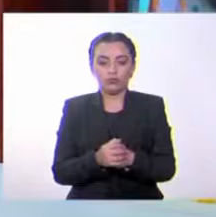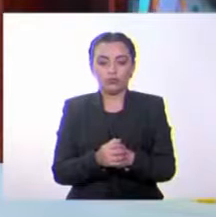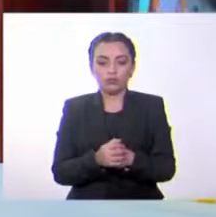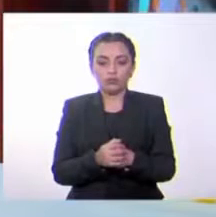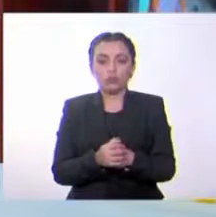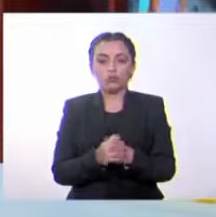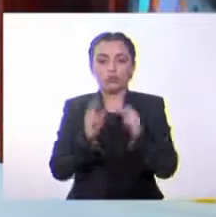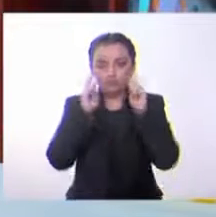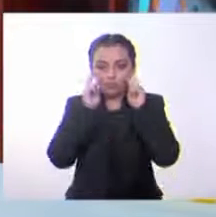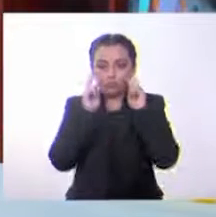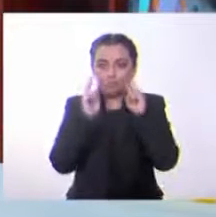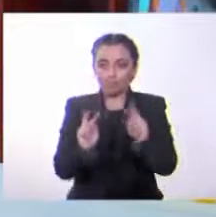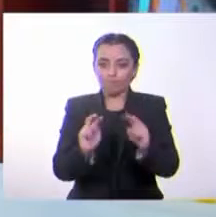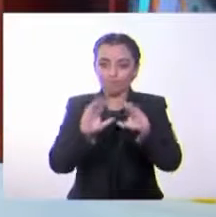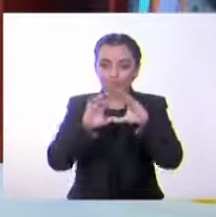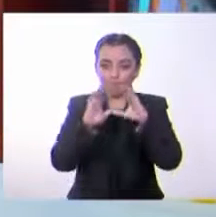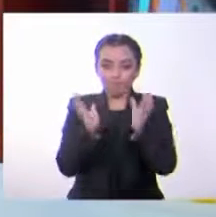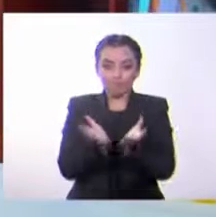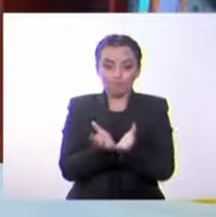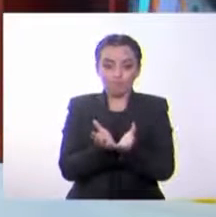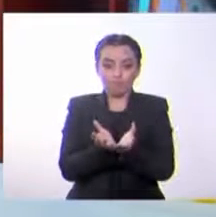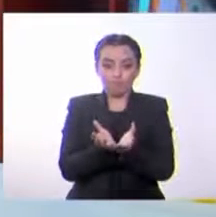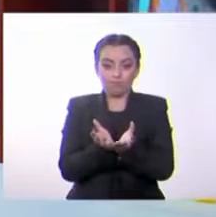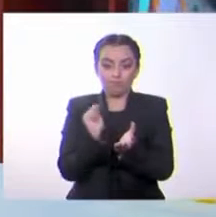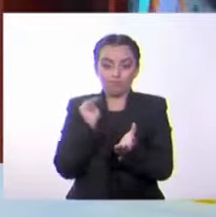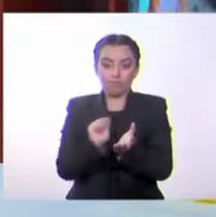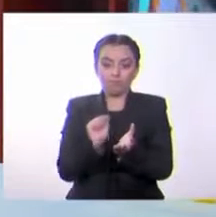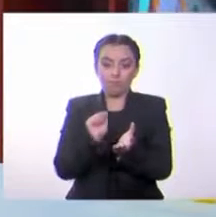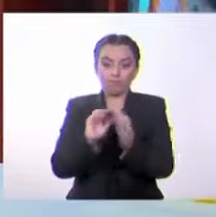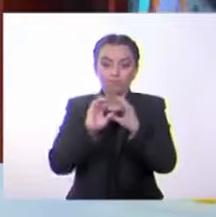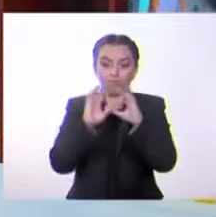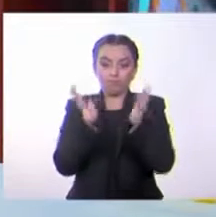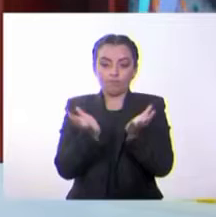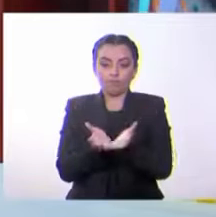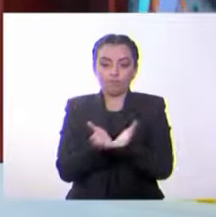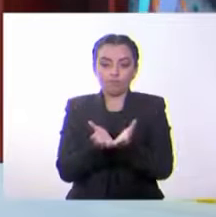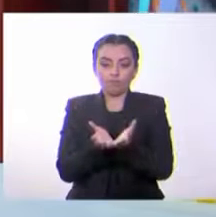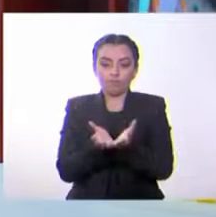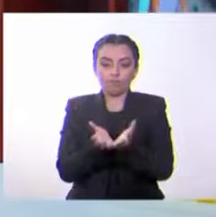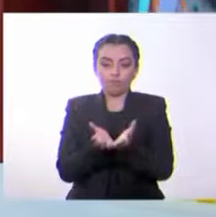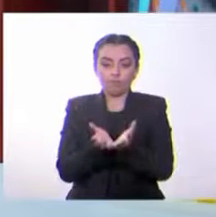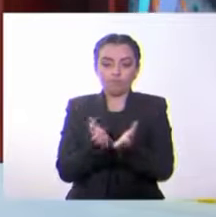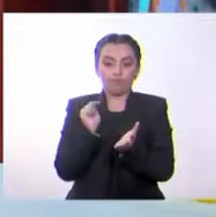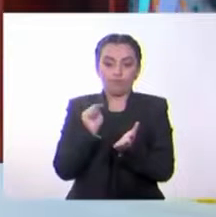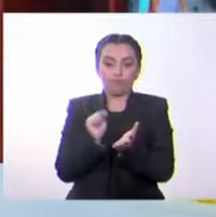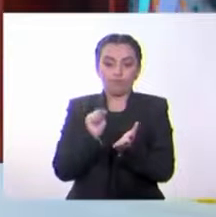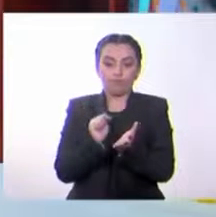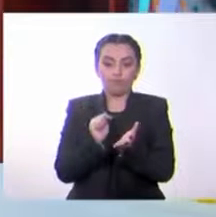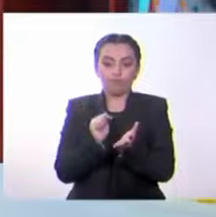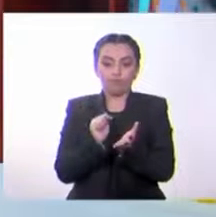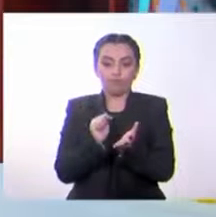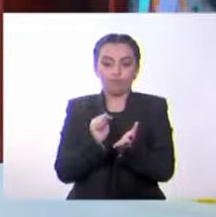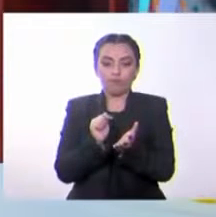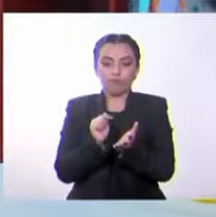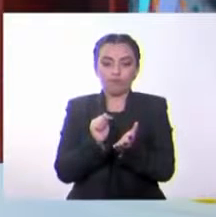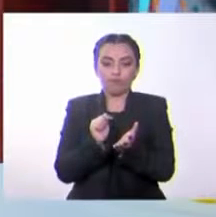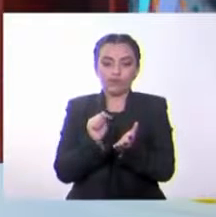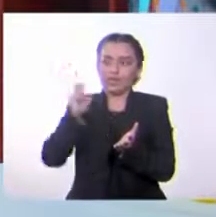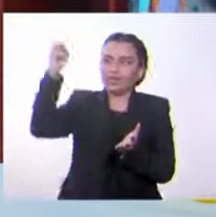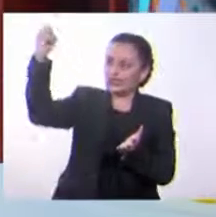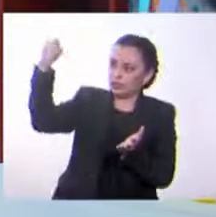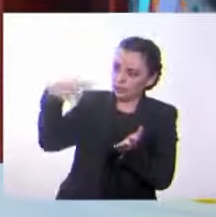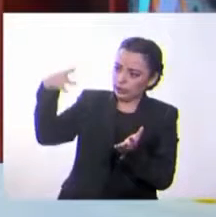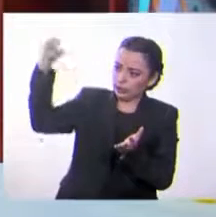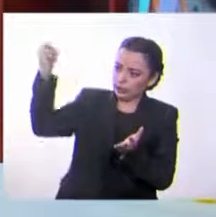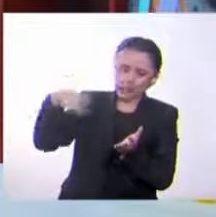Como puedes apreciar, tenemos el planeta Tierra. El planeta Tierra recibe toda la radiación proveniente